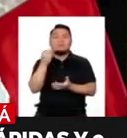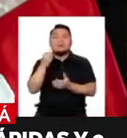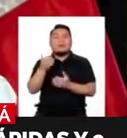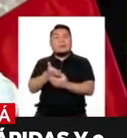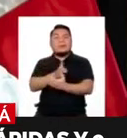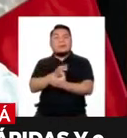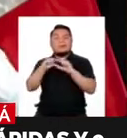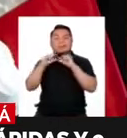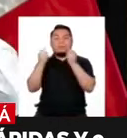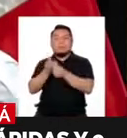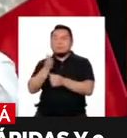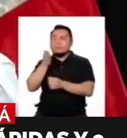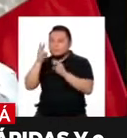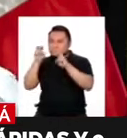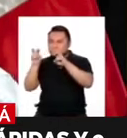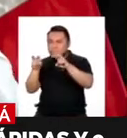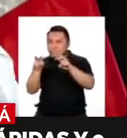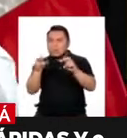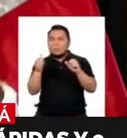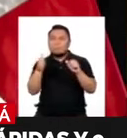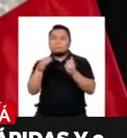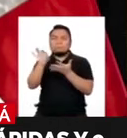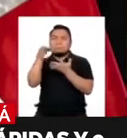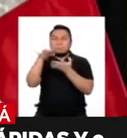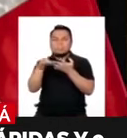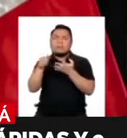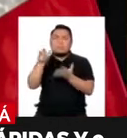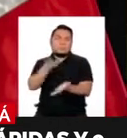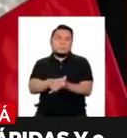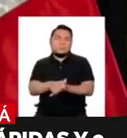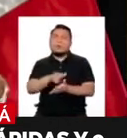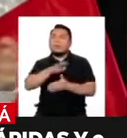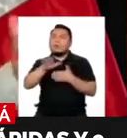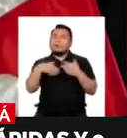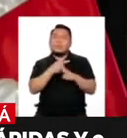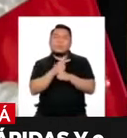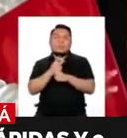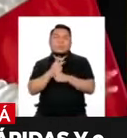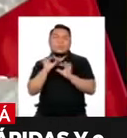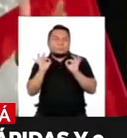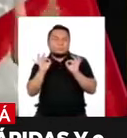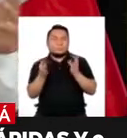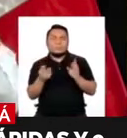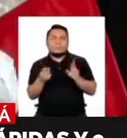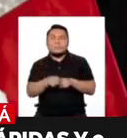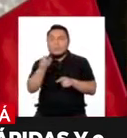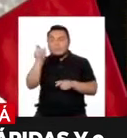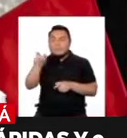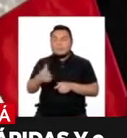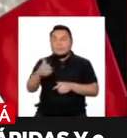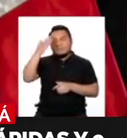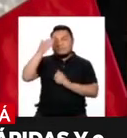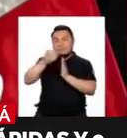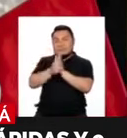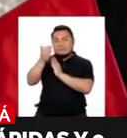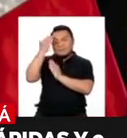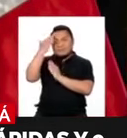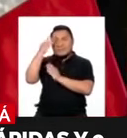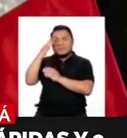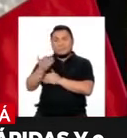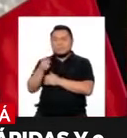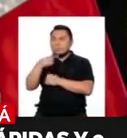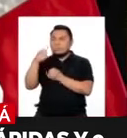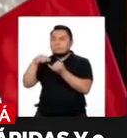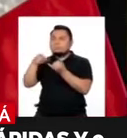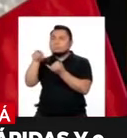técnicos, tienen que ver si tienen las condiciones adecuadas de bioseguridad, tienen que ver si está el personal capacitado, y después que